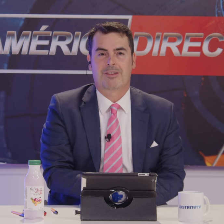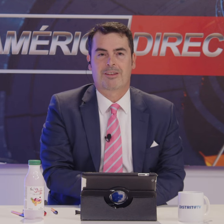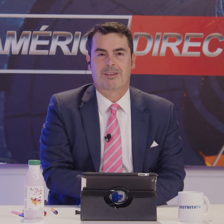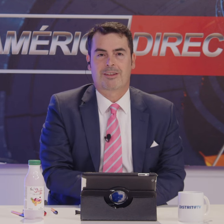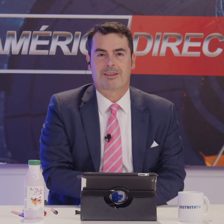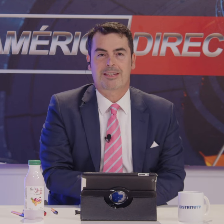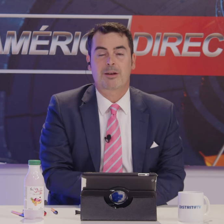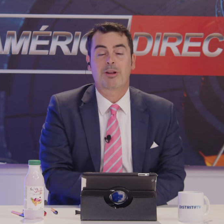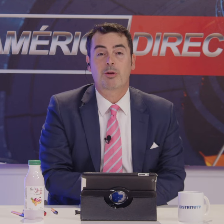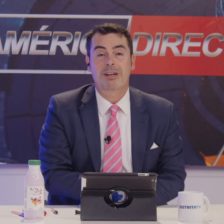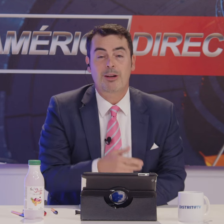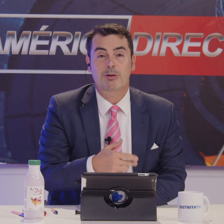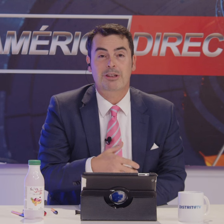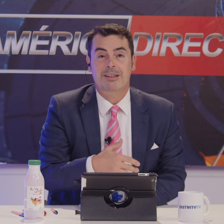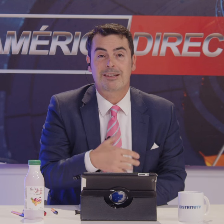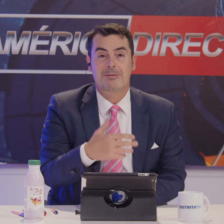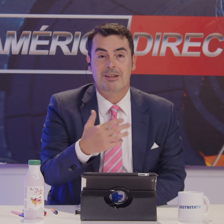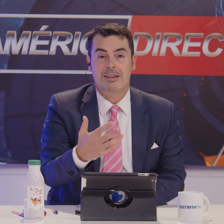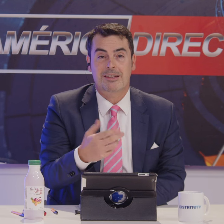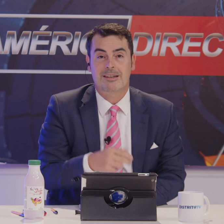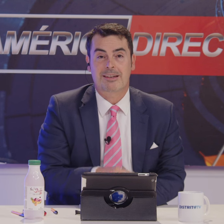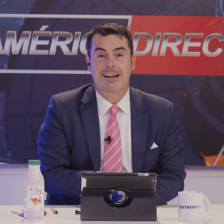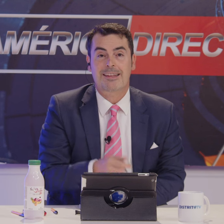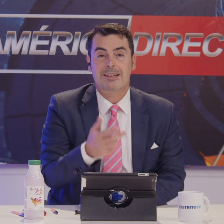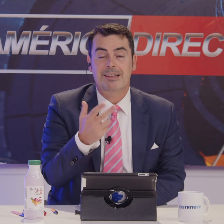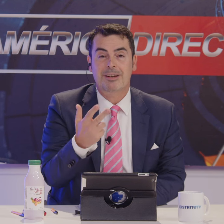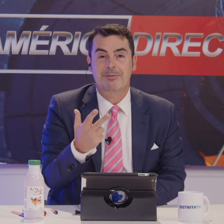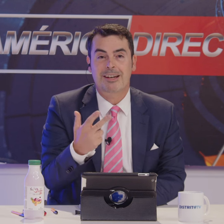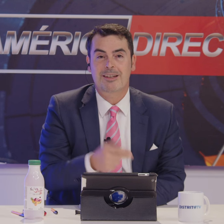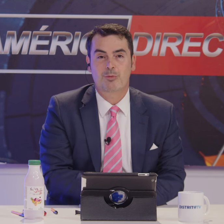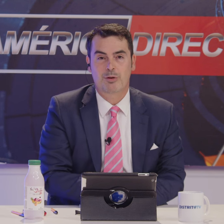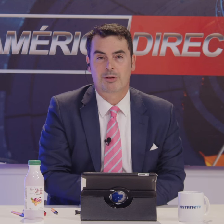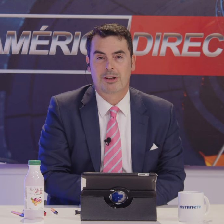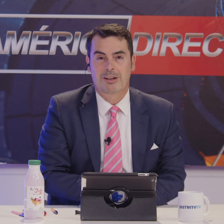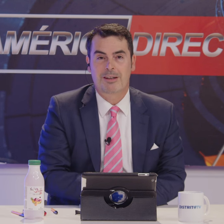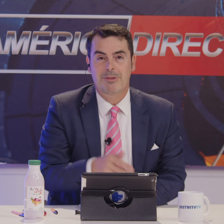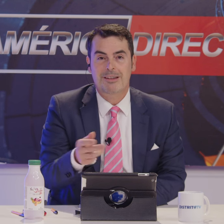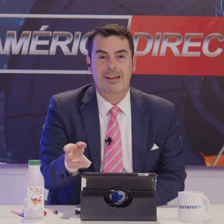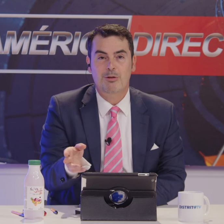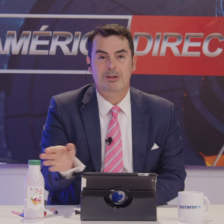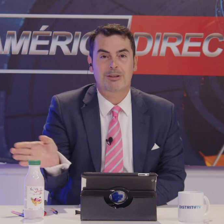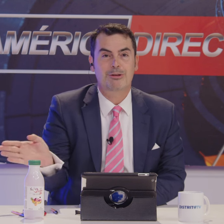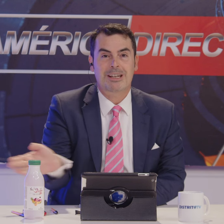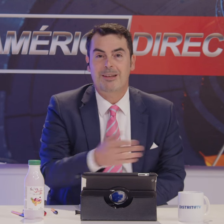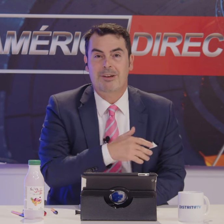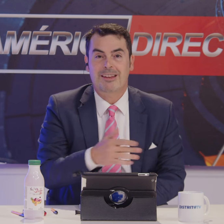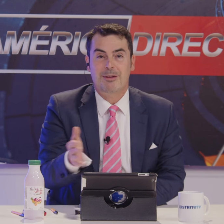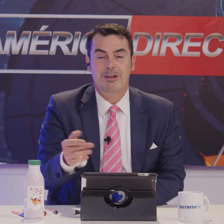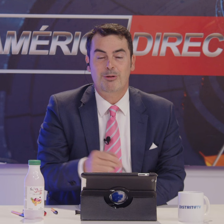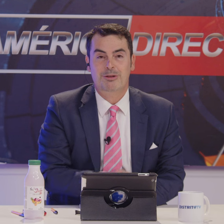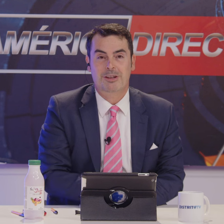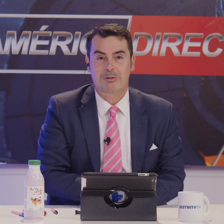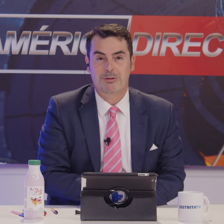ignorante si es que cuando México se independiza era el tercer país más grande del mundo y en 20 años los Estados Unidos le quitan